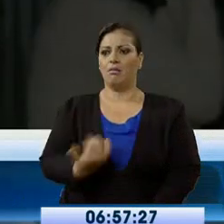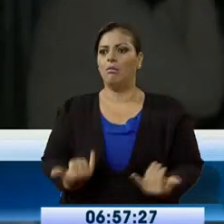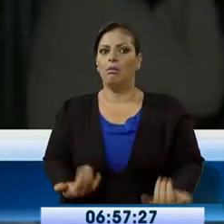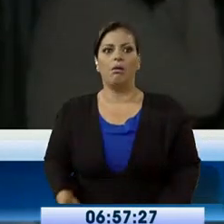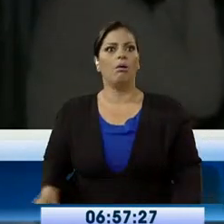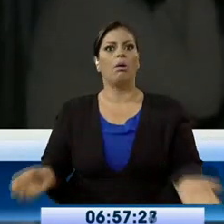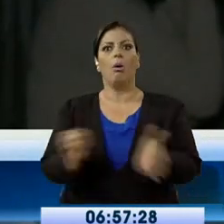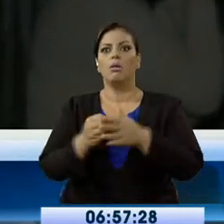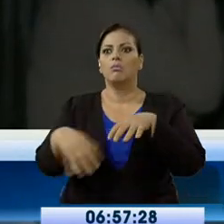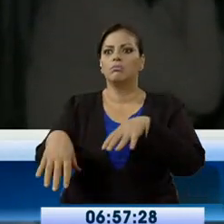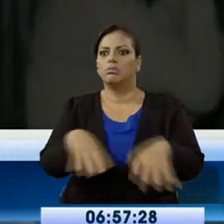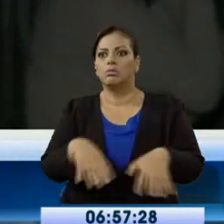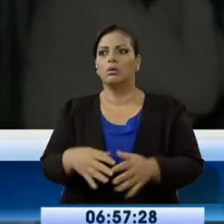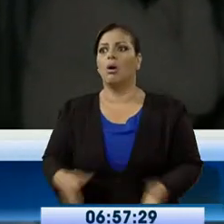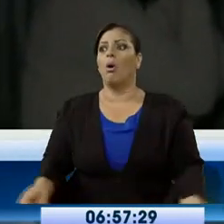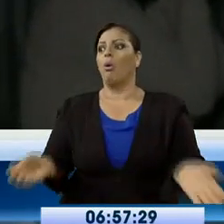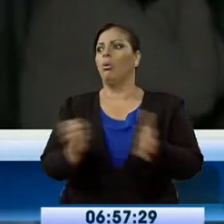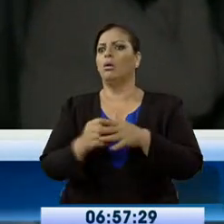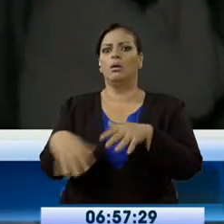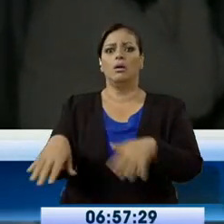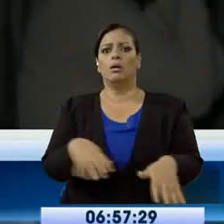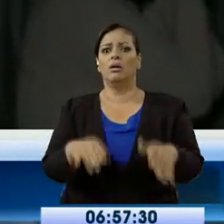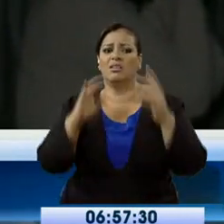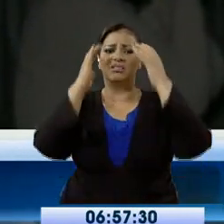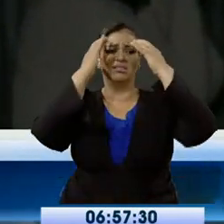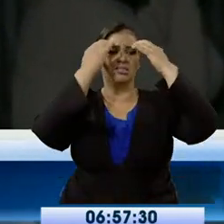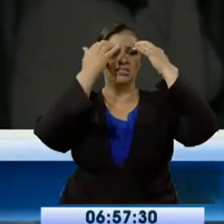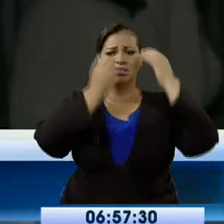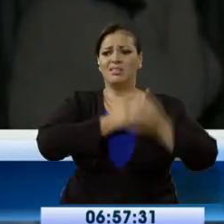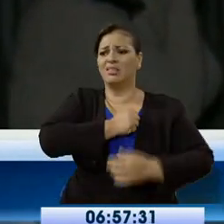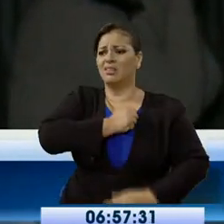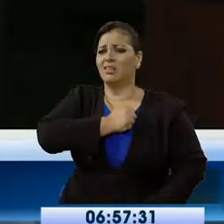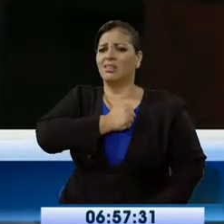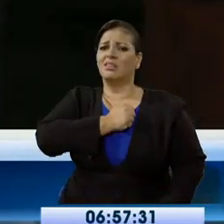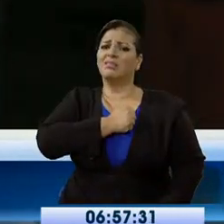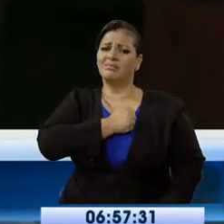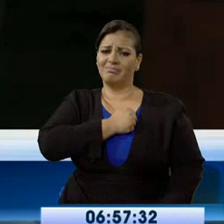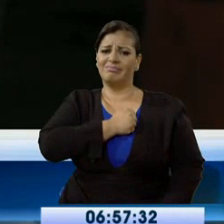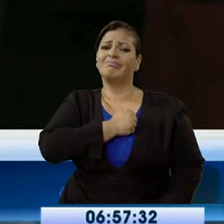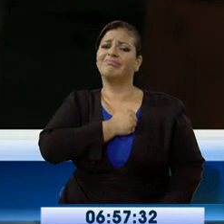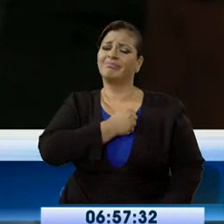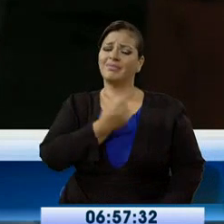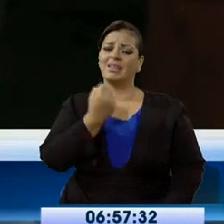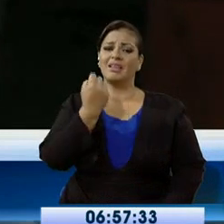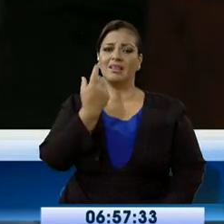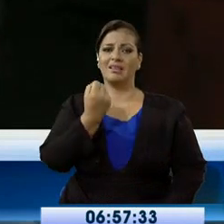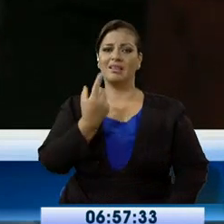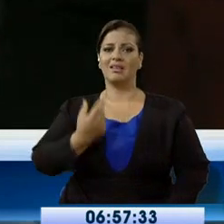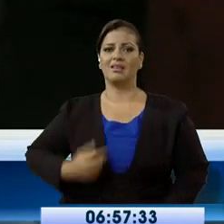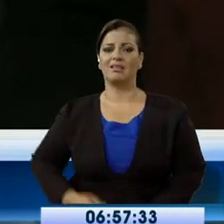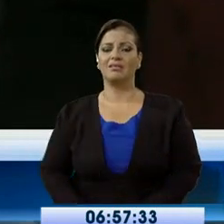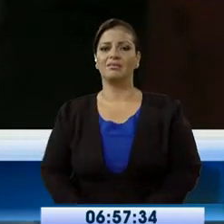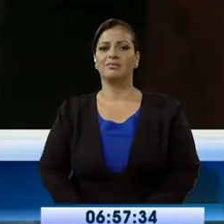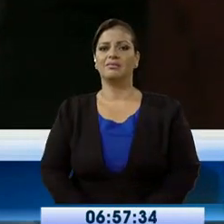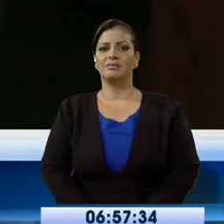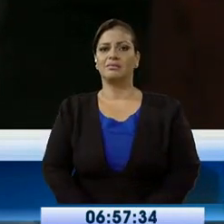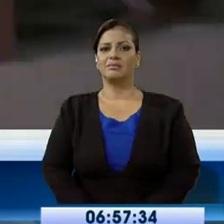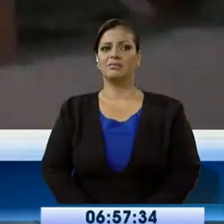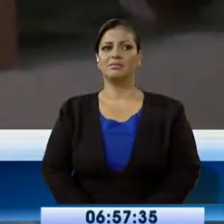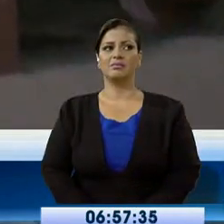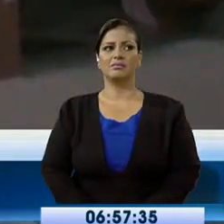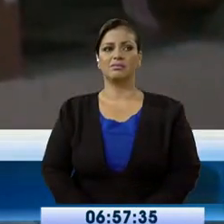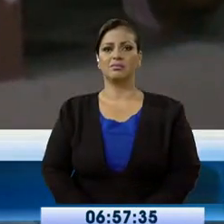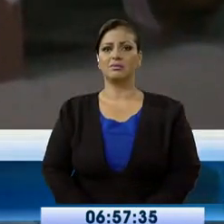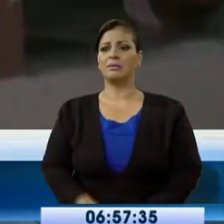Todos buscan una manera de protegerse, como es lógico, todos buscamos una forma de protegernos. Sobre todo en momentos en que